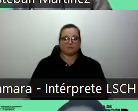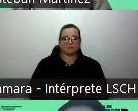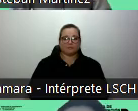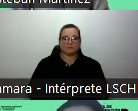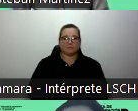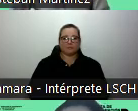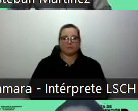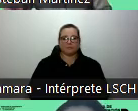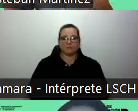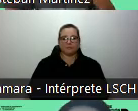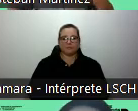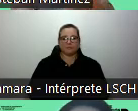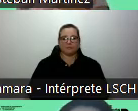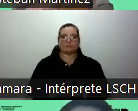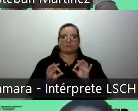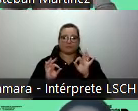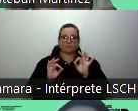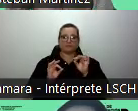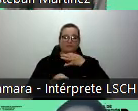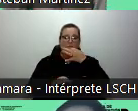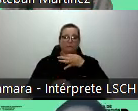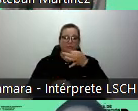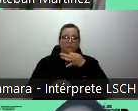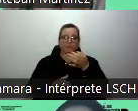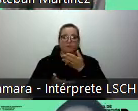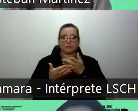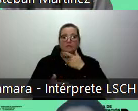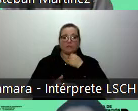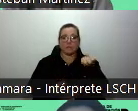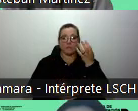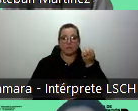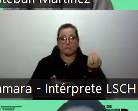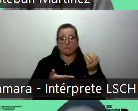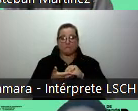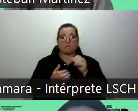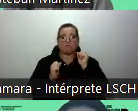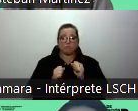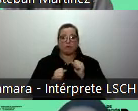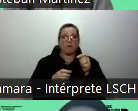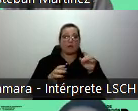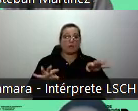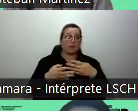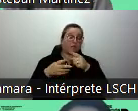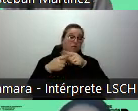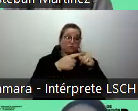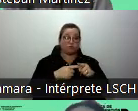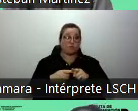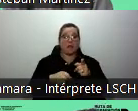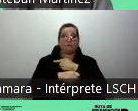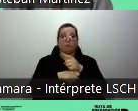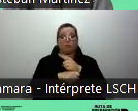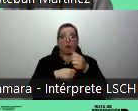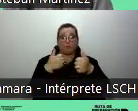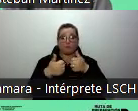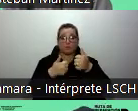perfecto sí les queremos comentar también si quieren saber más de nosotros pueden seguirnos en las redes sociales en brújula profesional